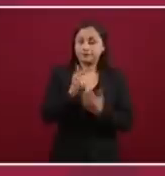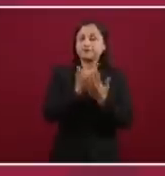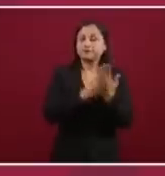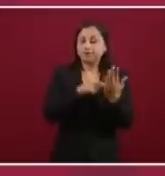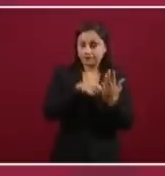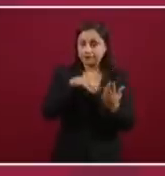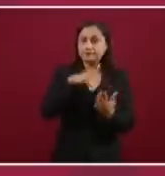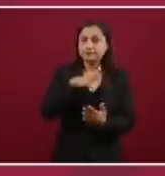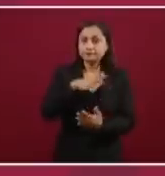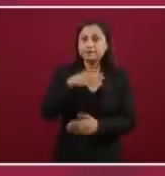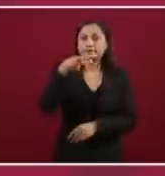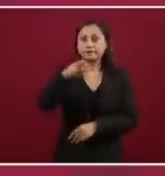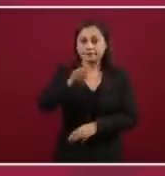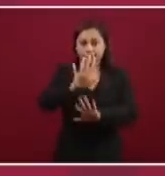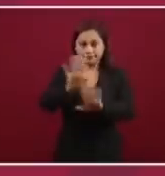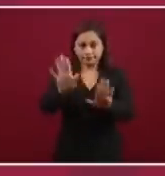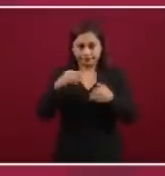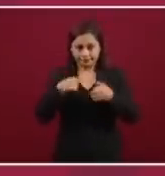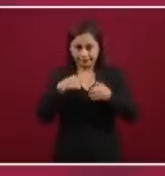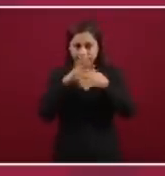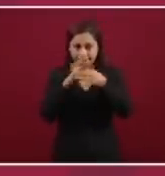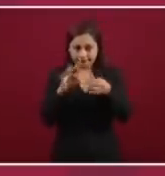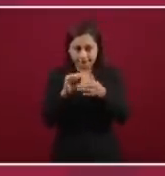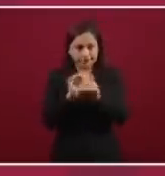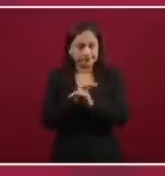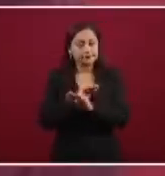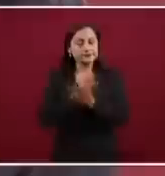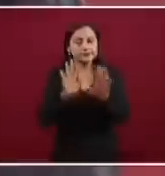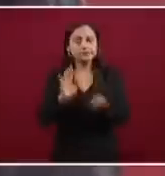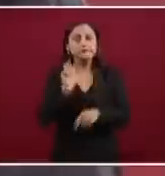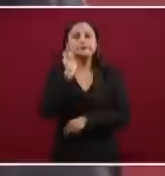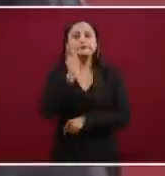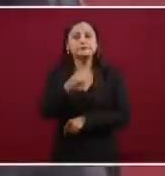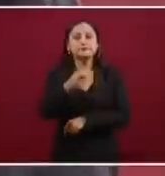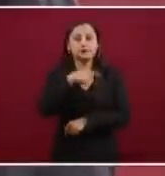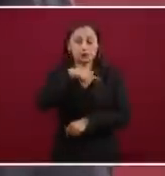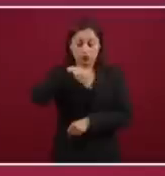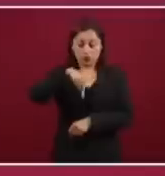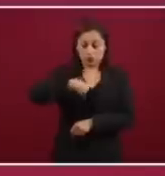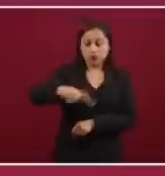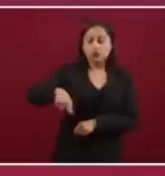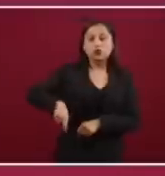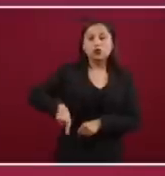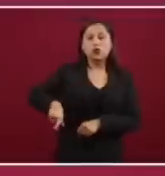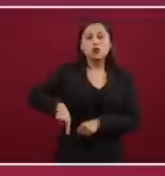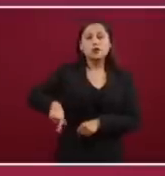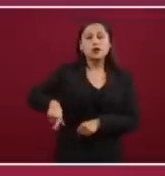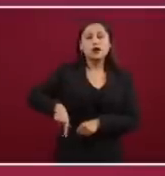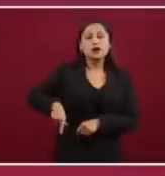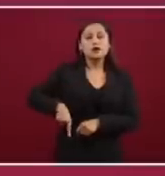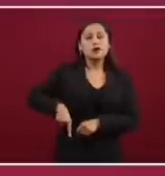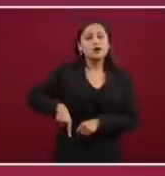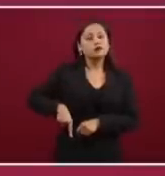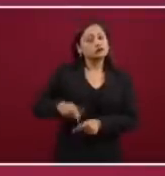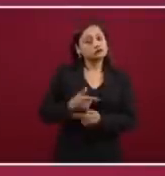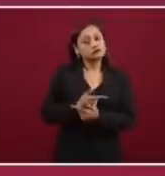una cosa, nosotros somos un gobierno soberano,